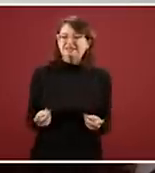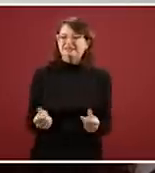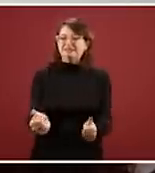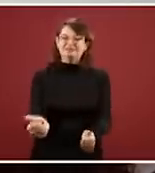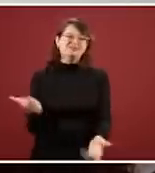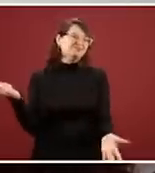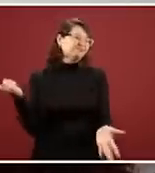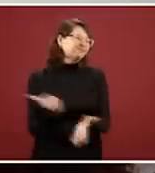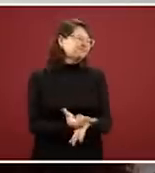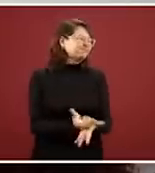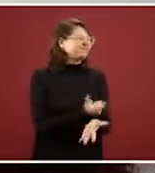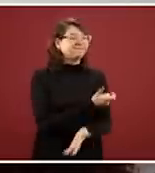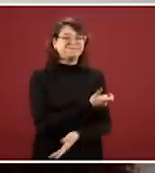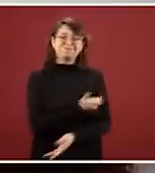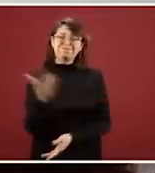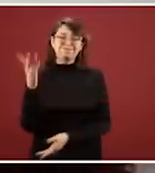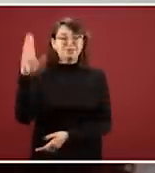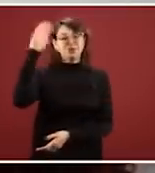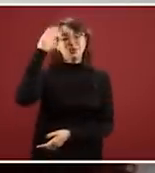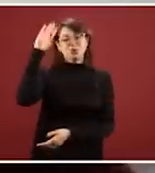muchísimo dinero.